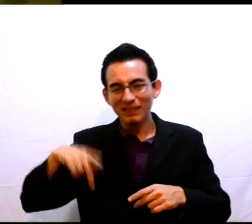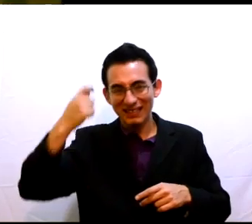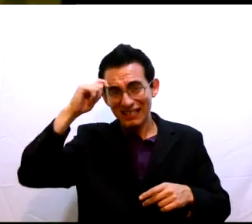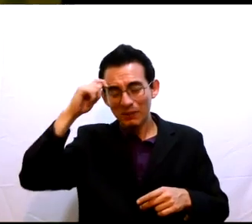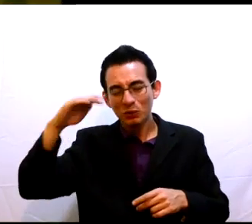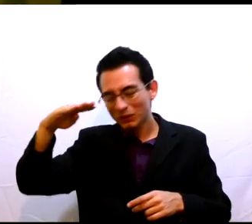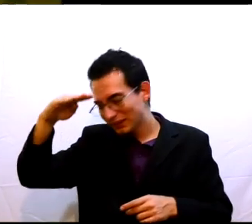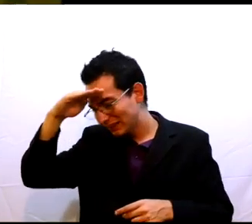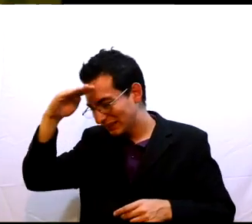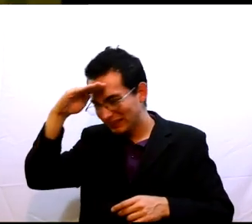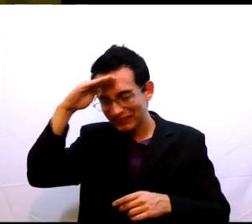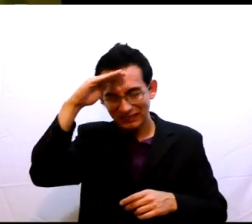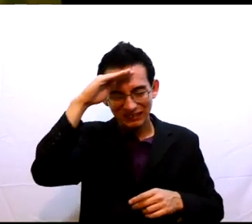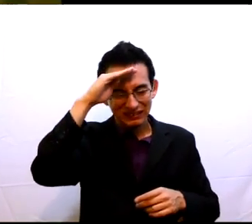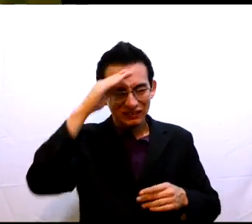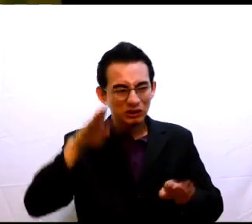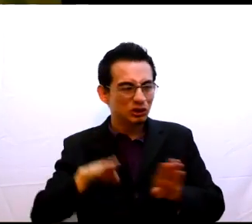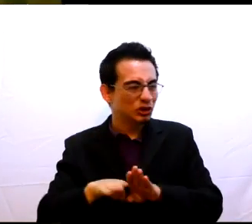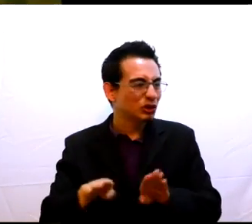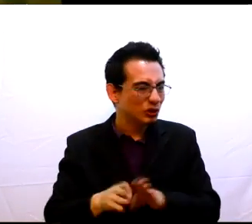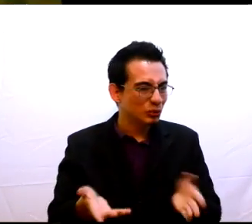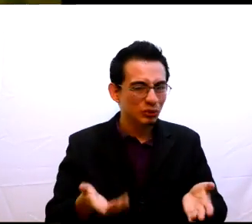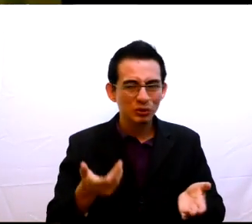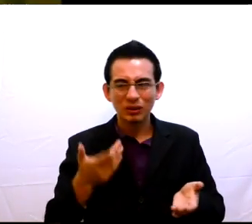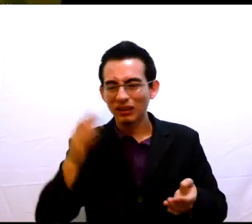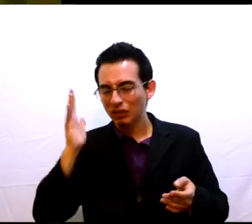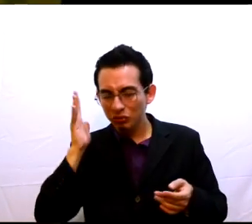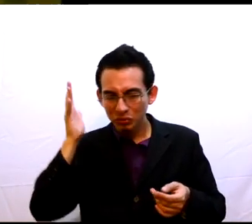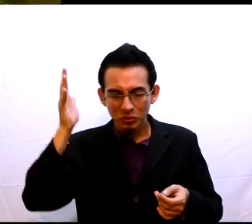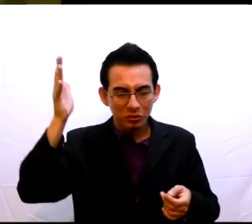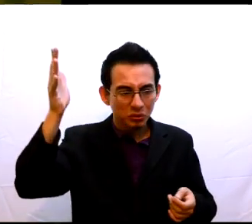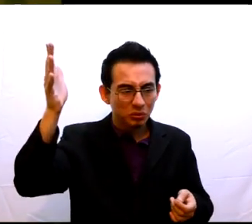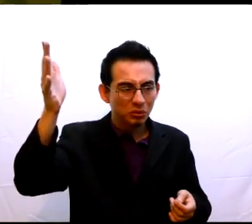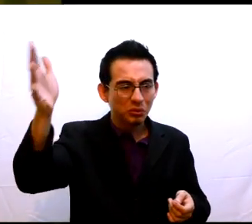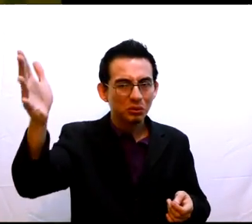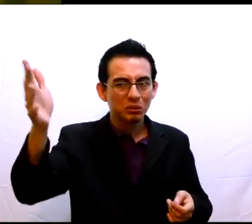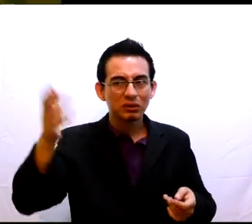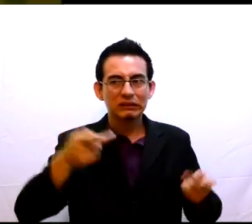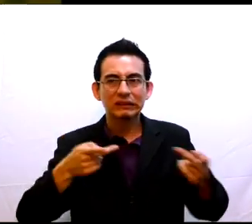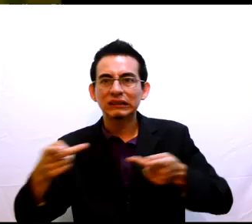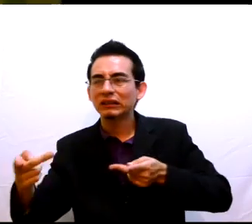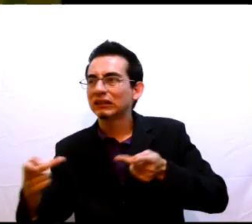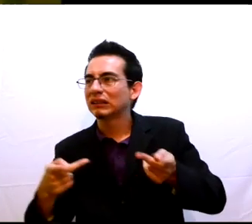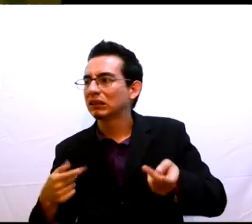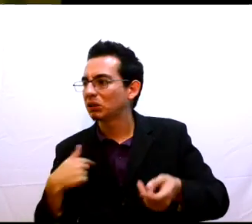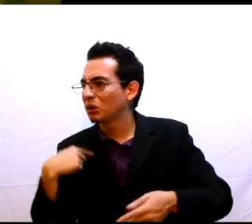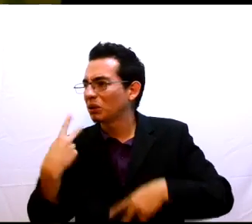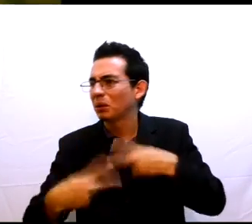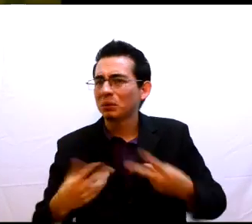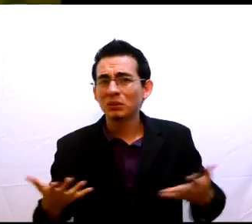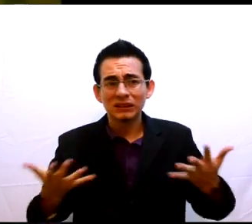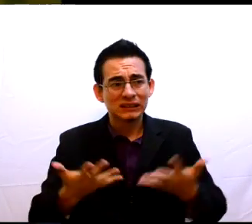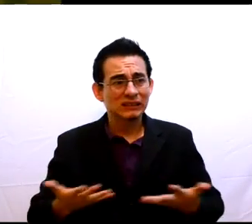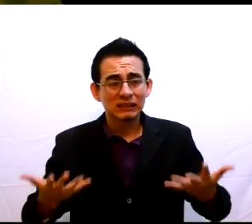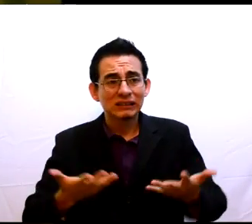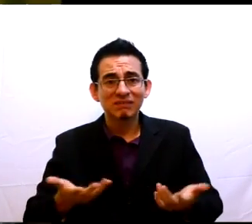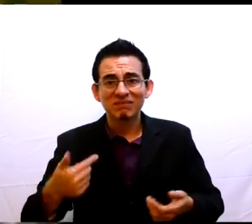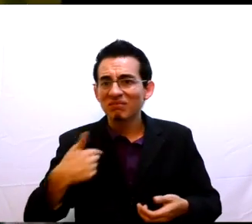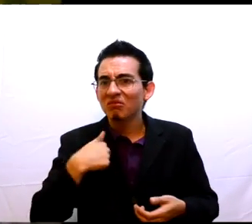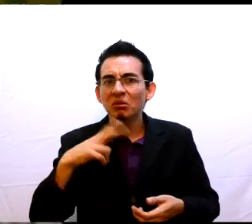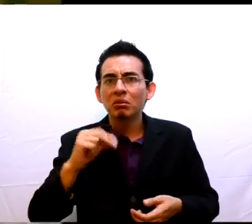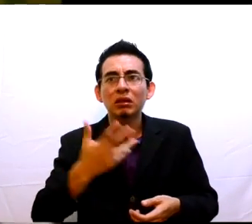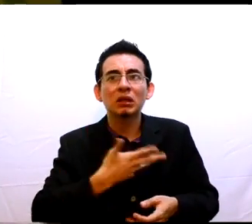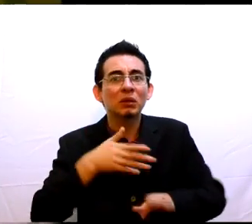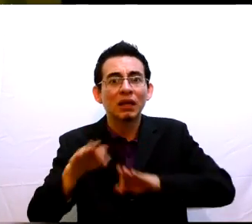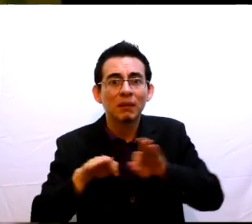algo porque pensó en la situación futura que le esperaba y dijo qué voy a hacer ya no voy a